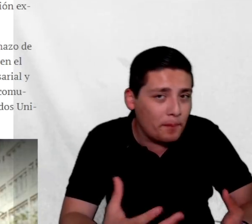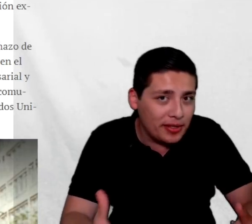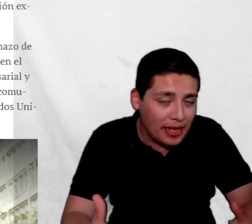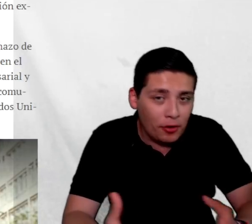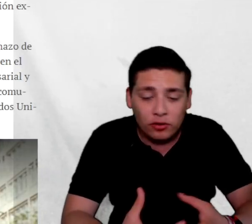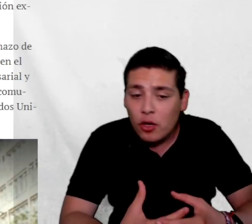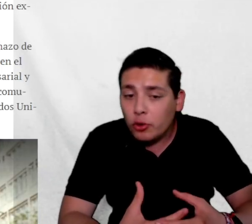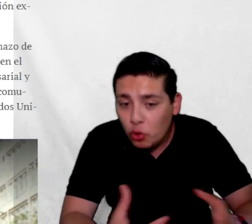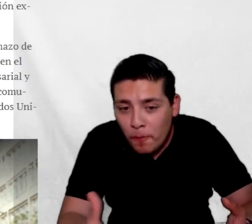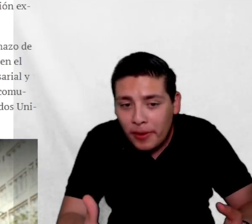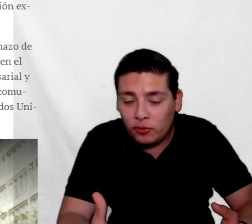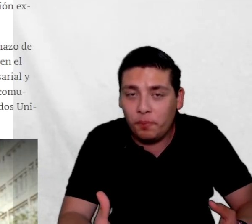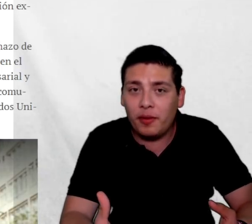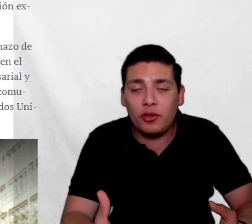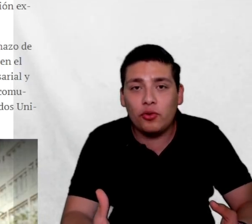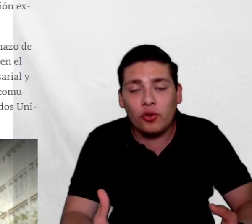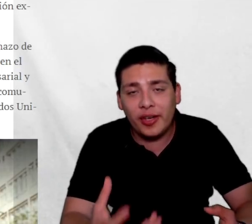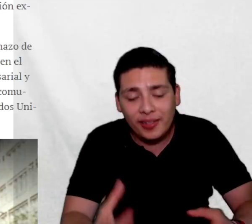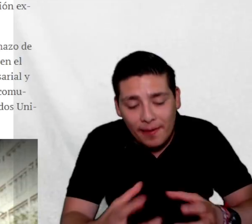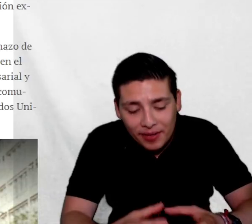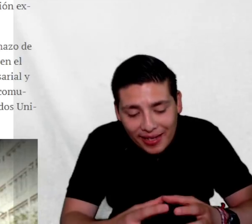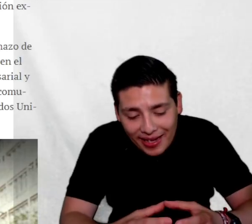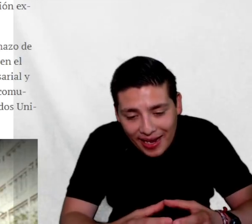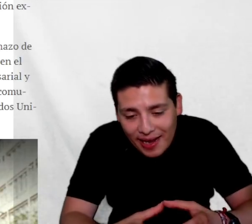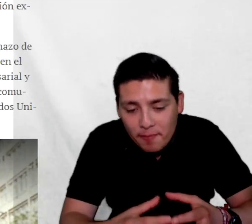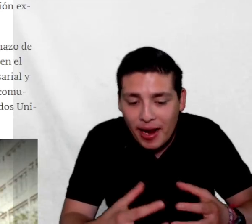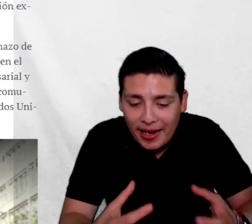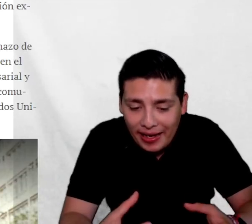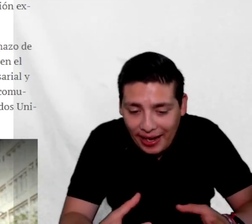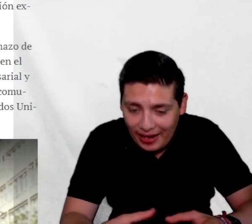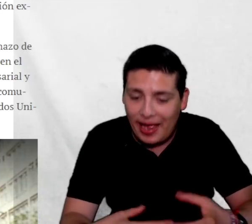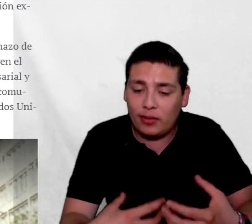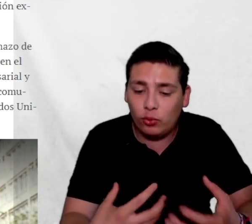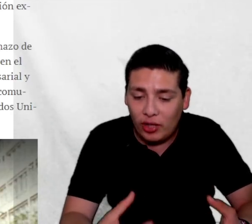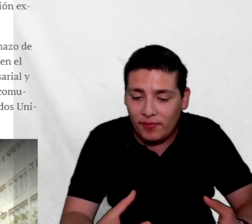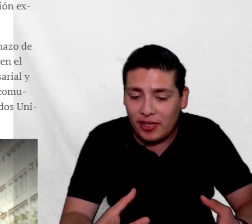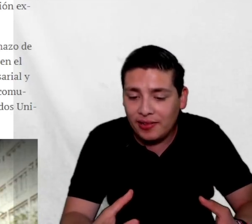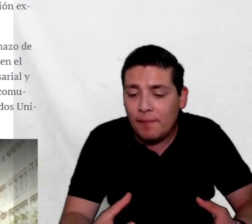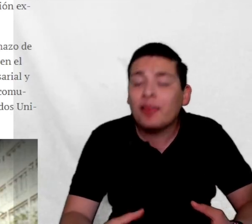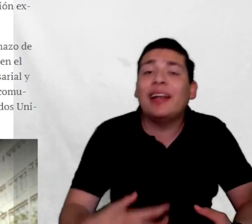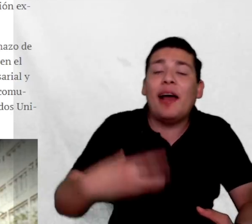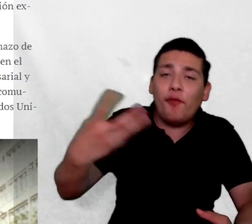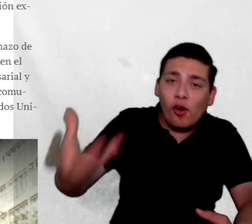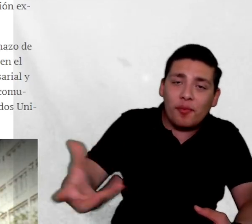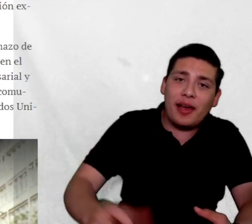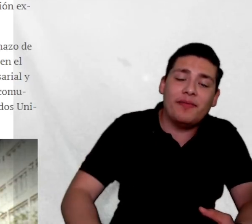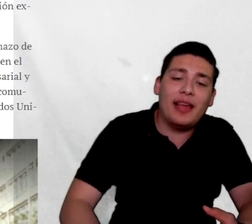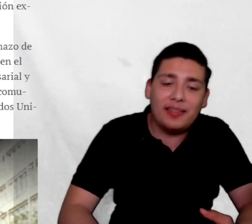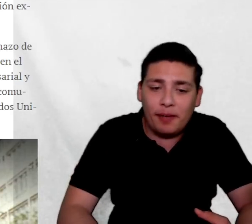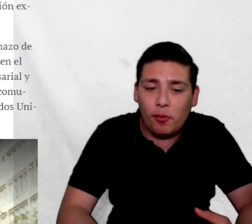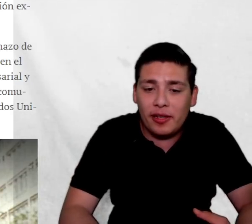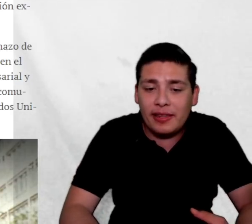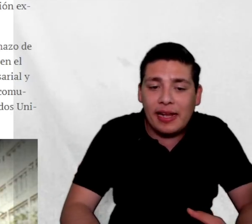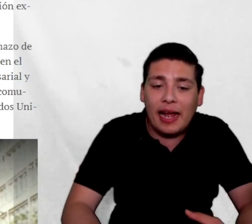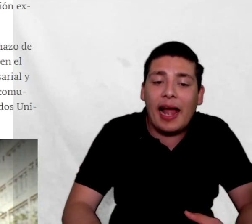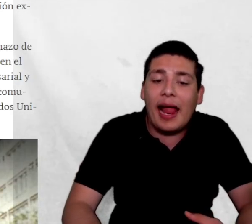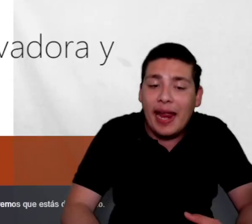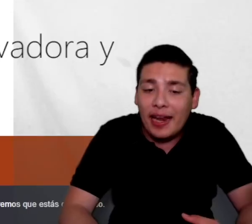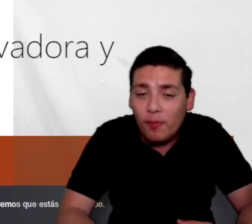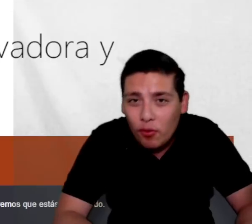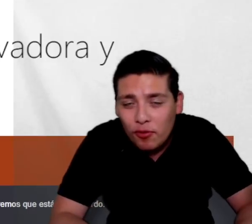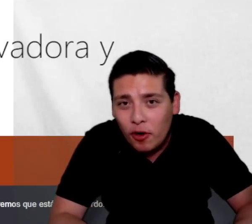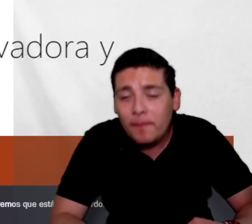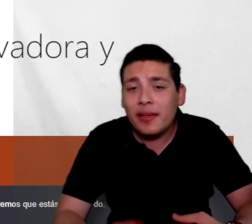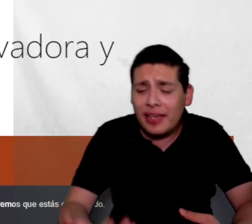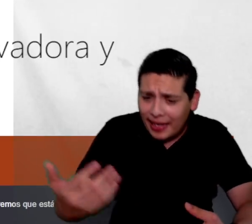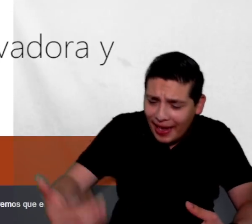también empresarios súper machuchones que quieren manejar a sus anchas la forma de hacer política en